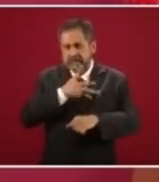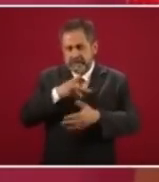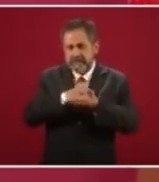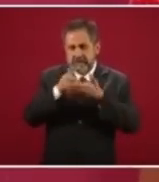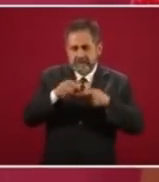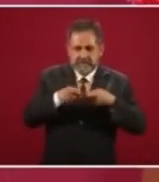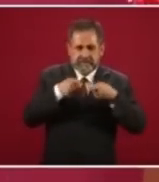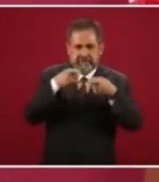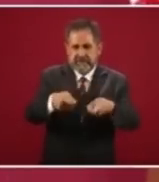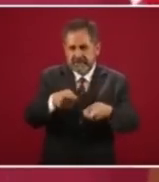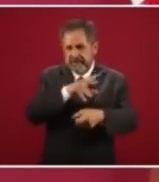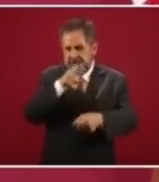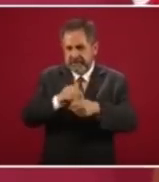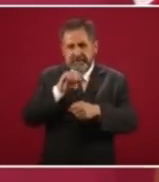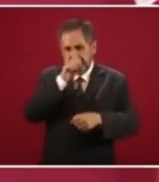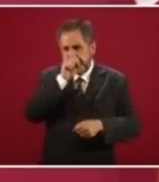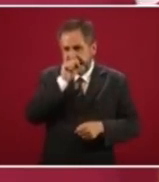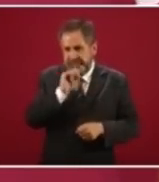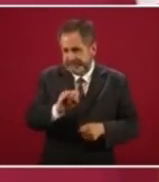laboral, social.